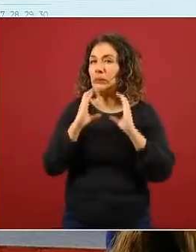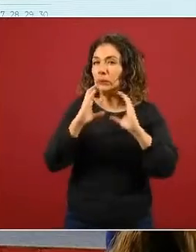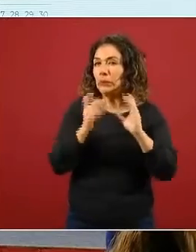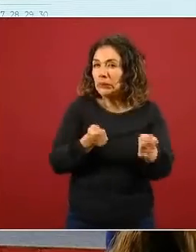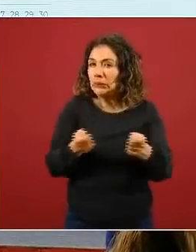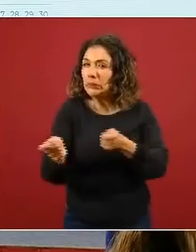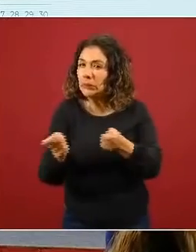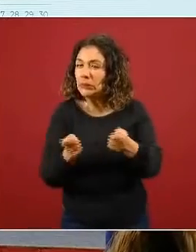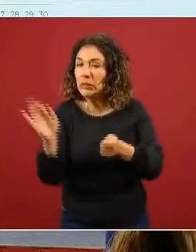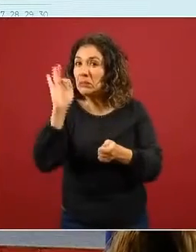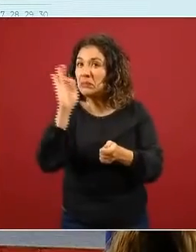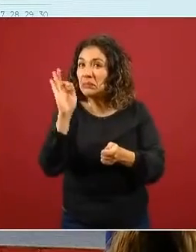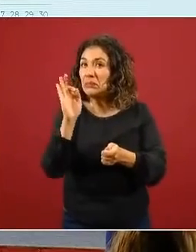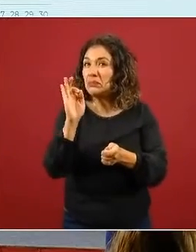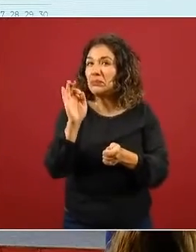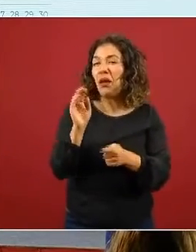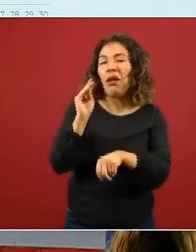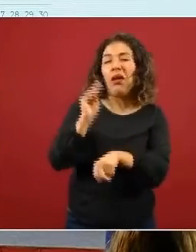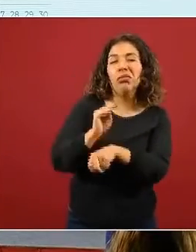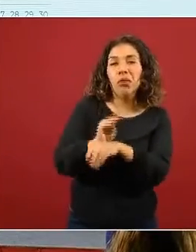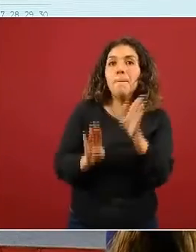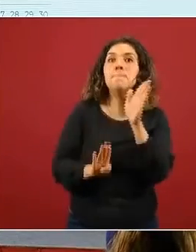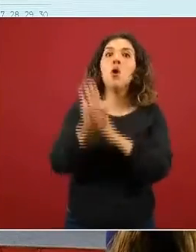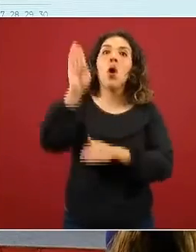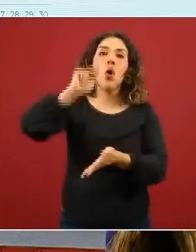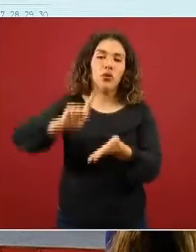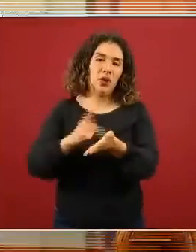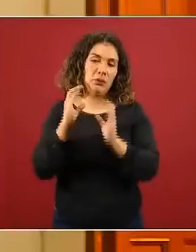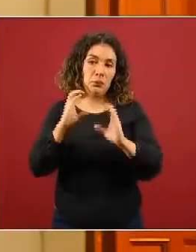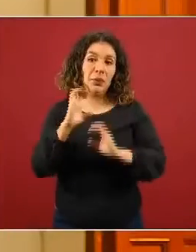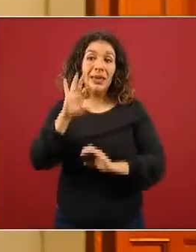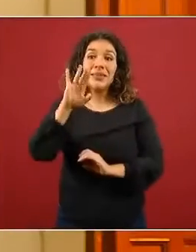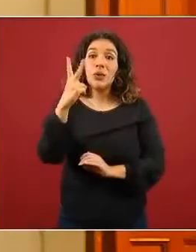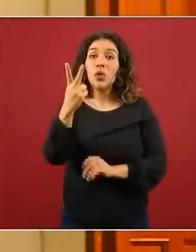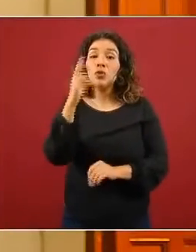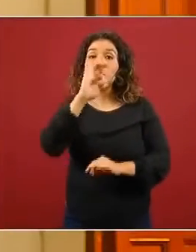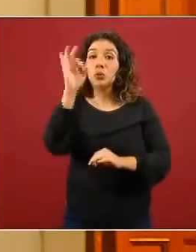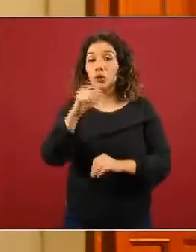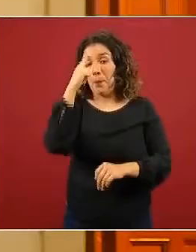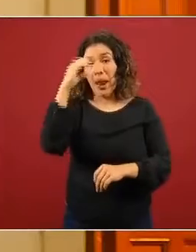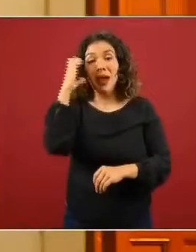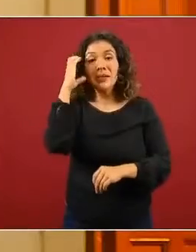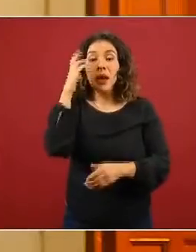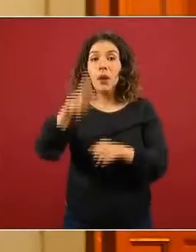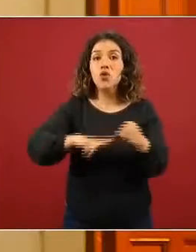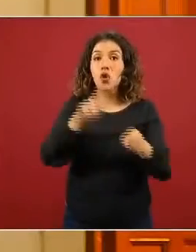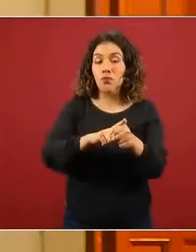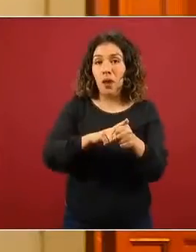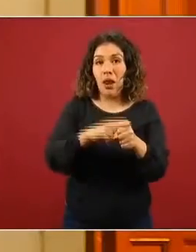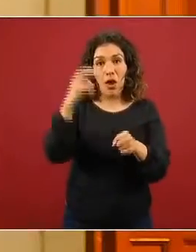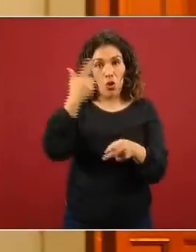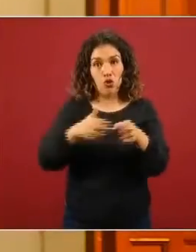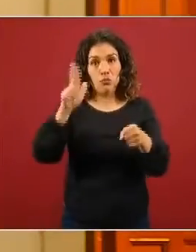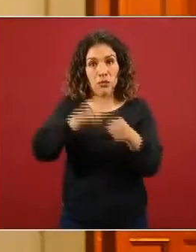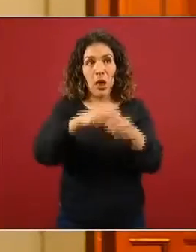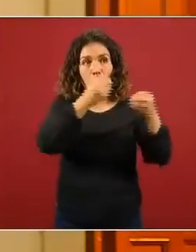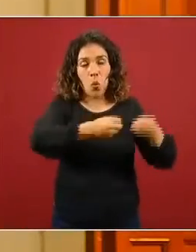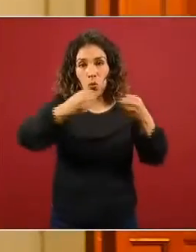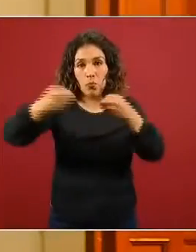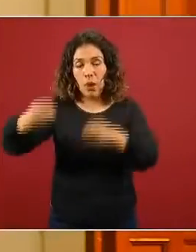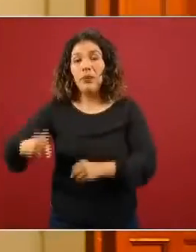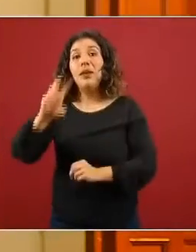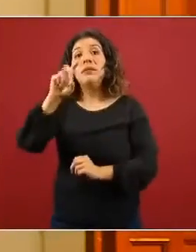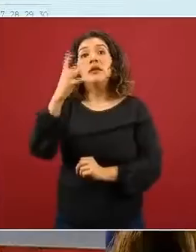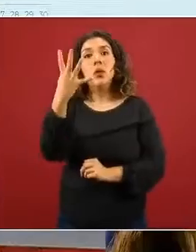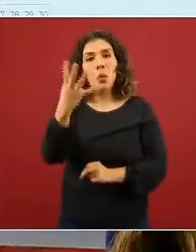no vaya a ser que esto continúe hacia arriba. 52% de ocupación de camas general, 34 con ventilador, lo que todavía